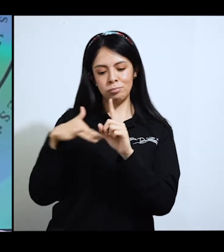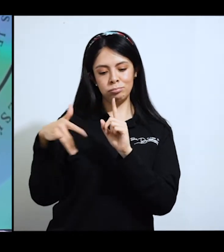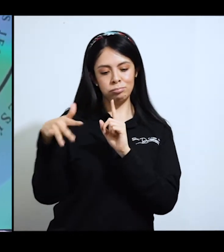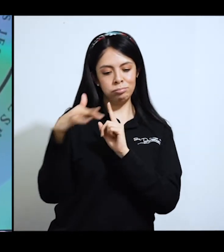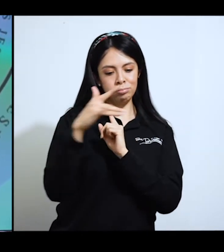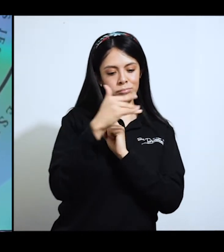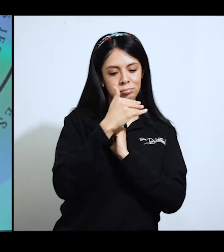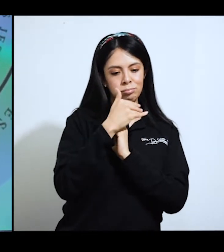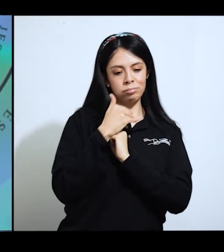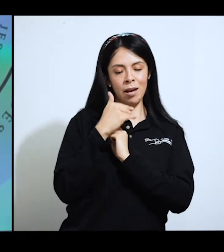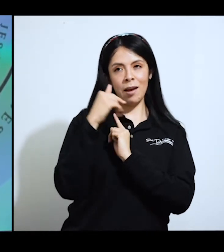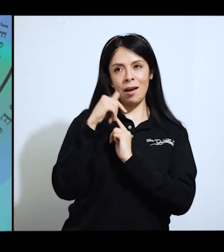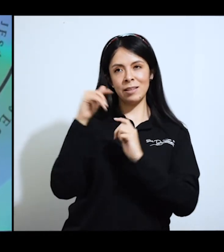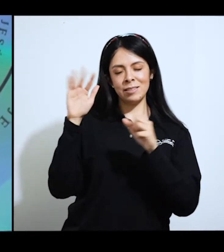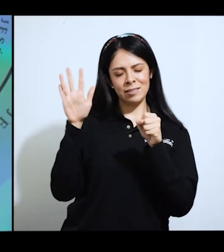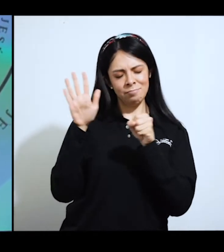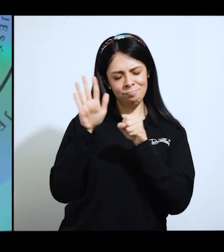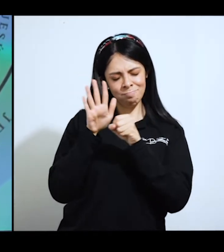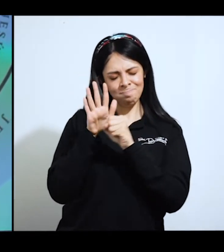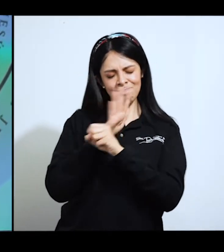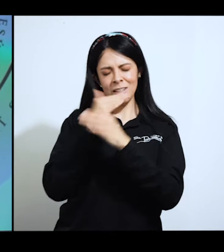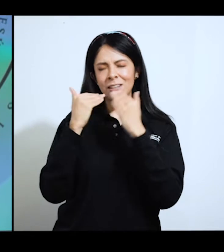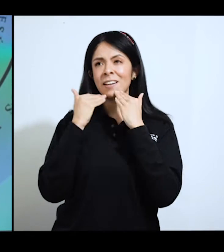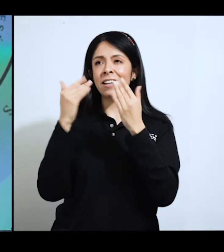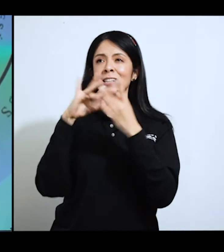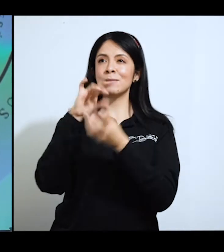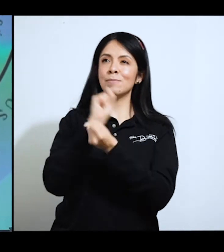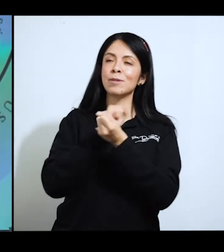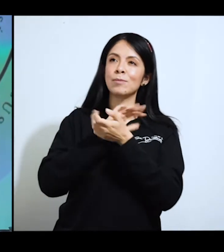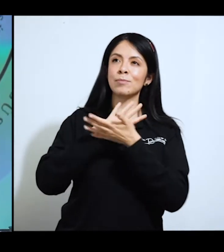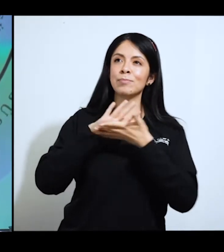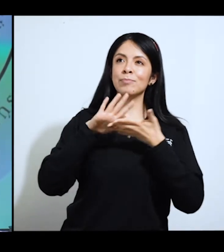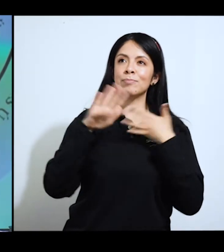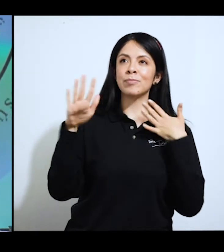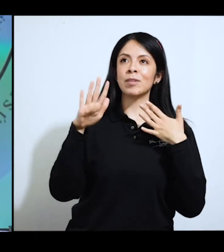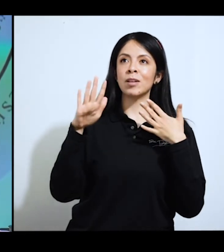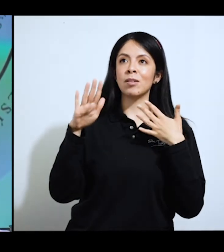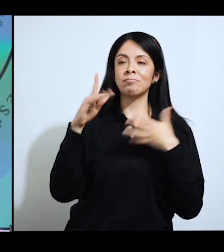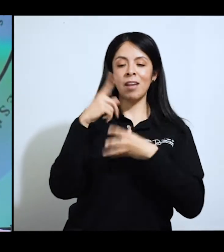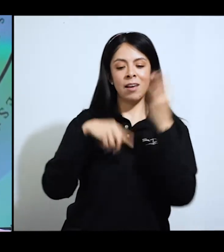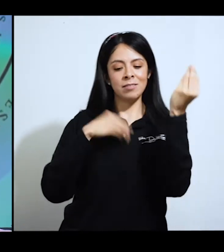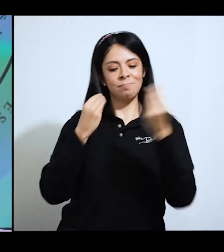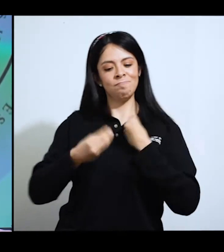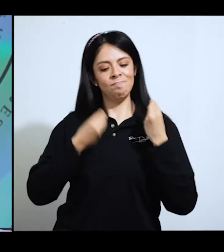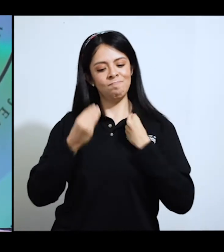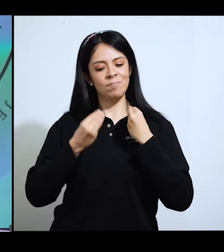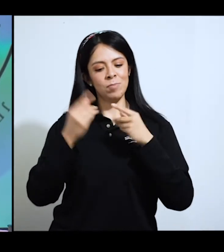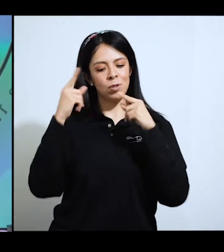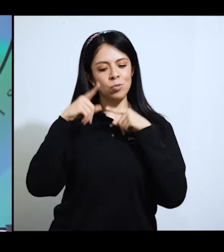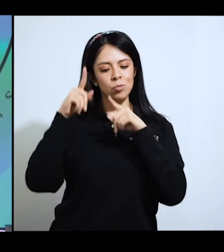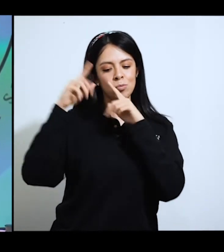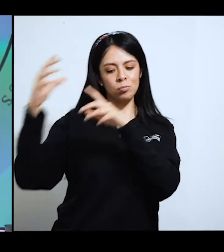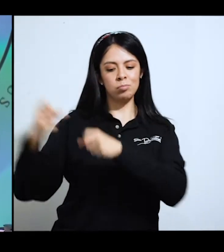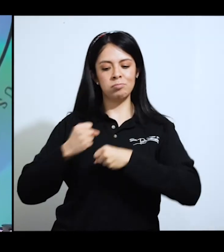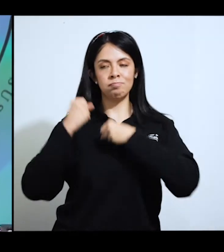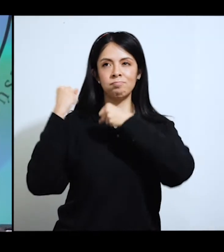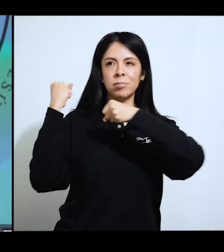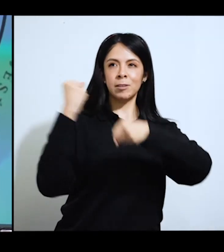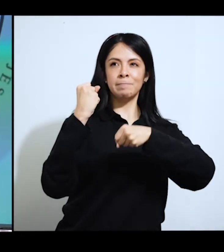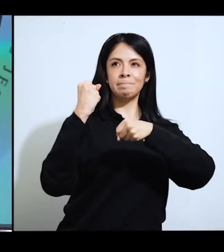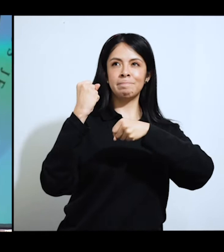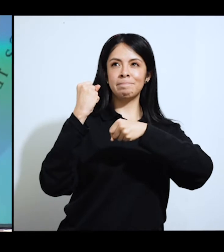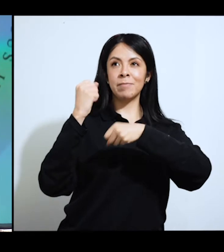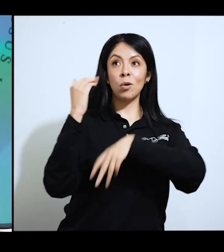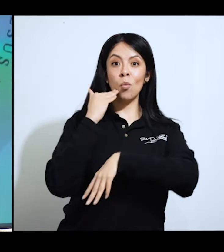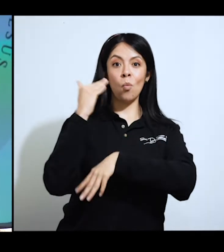con nosotros, rodeándonos, llenándonos. Gracias, Espíritu Santo, porque lo que nosotros hacemos,